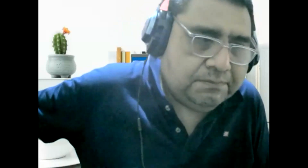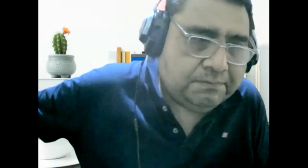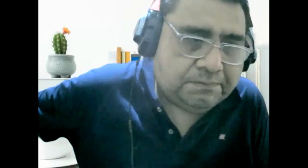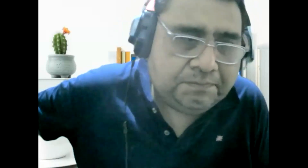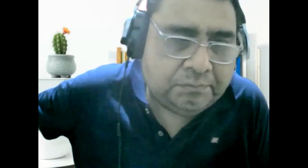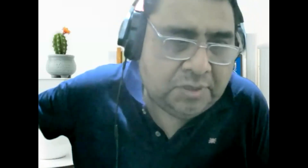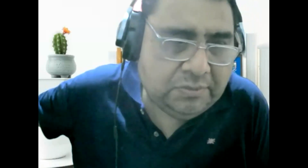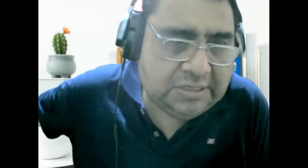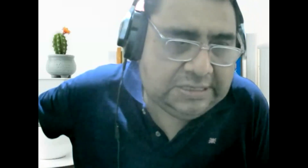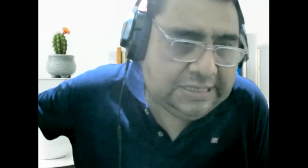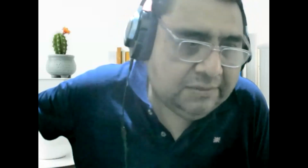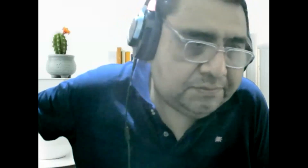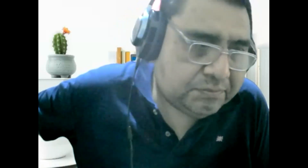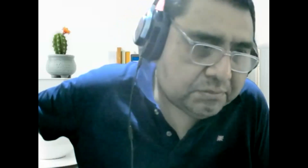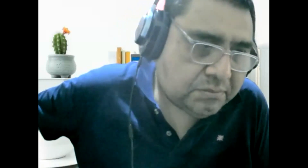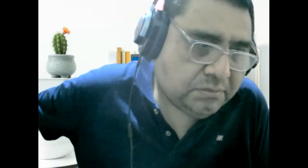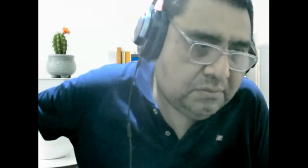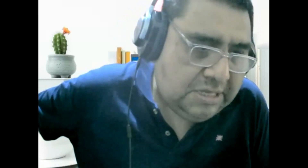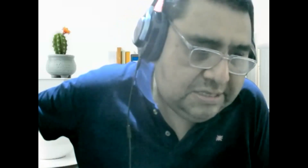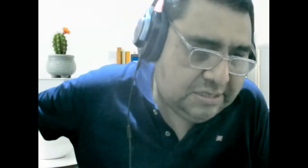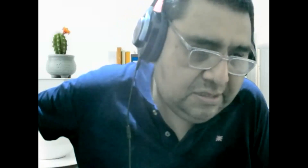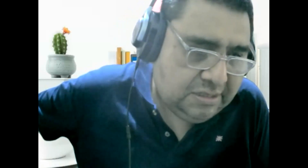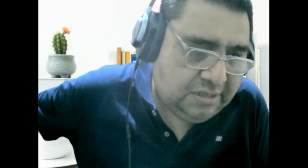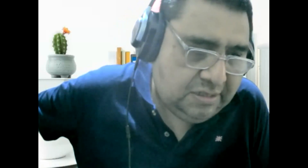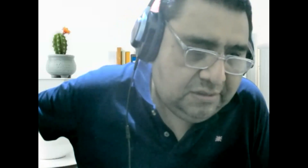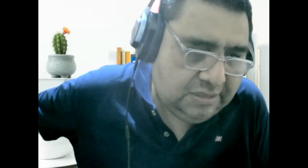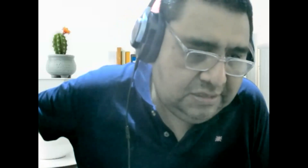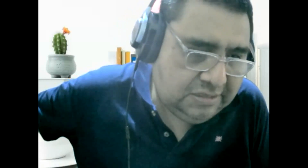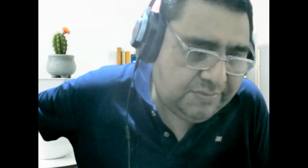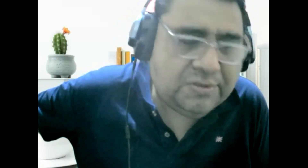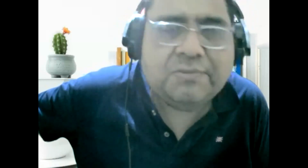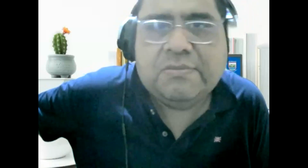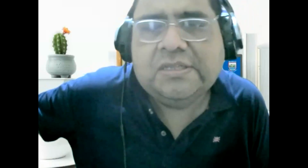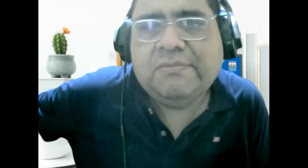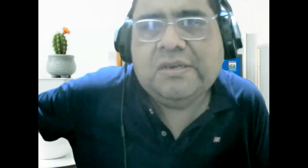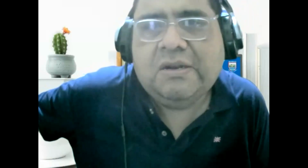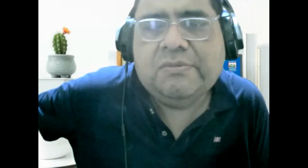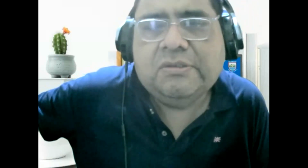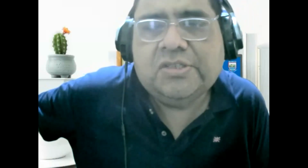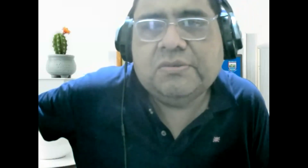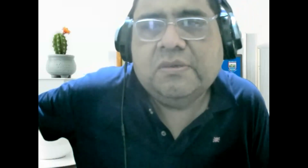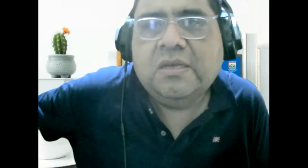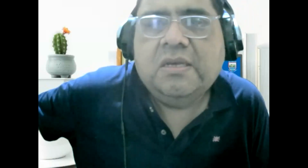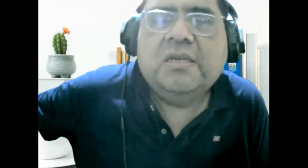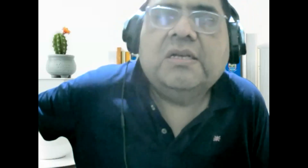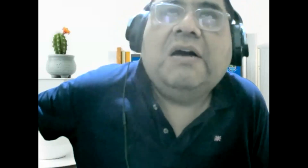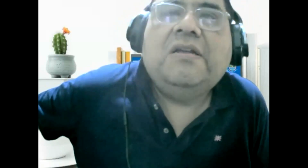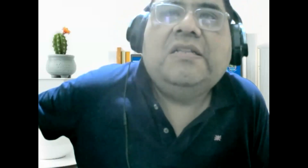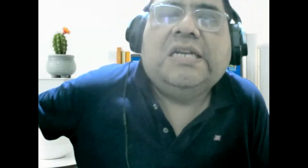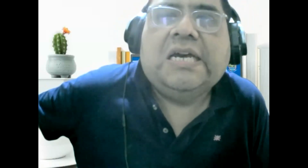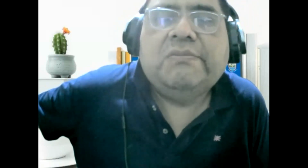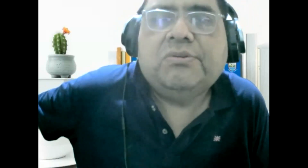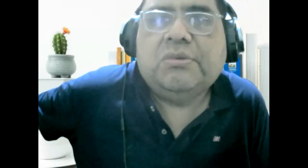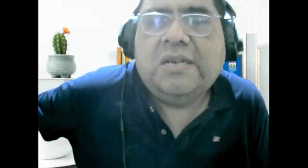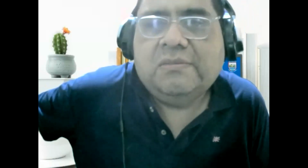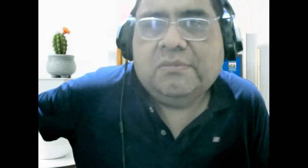que vamos a tratar de hacer de que este tema, bueno, el primer tema ya lo hemos hecho, habla